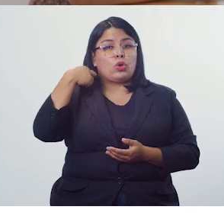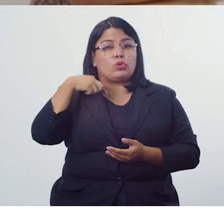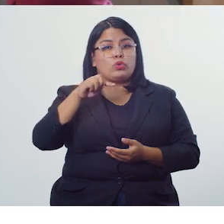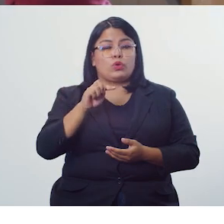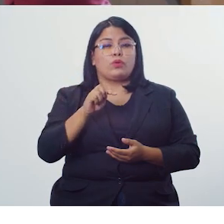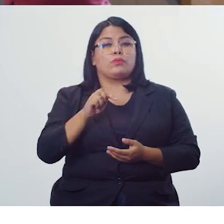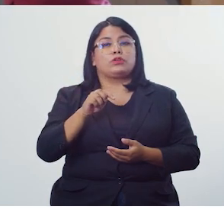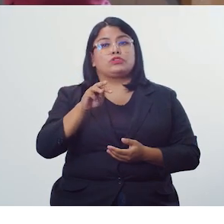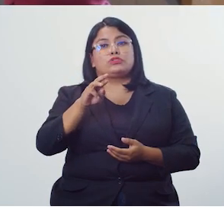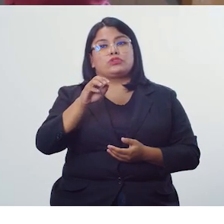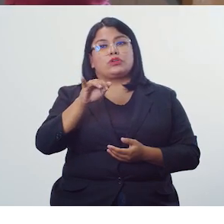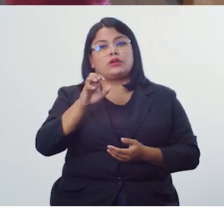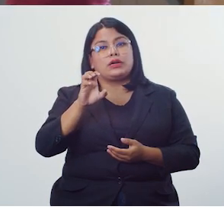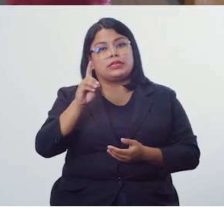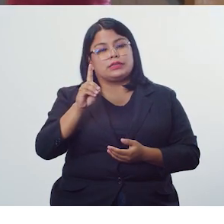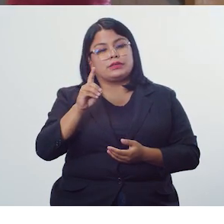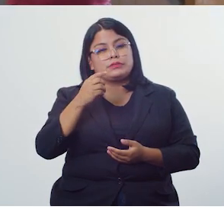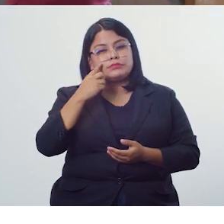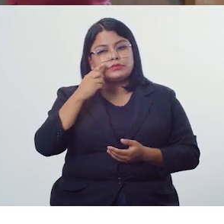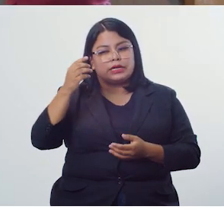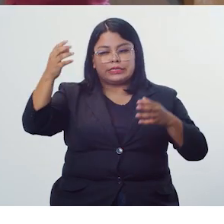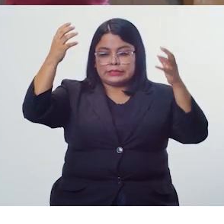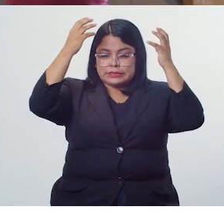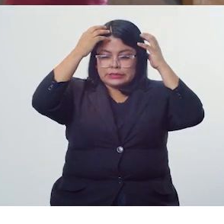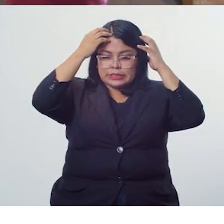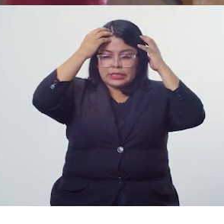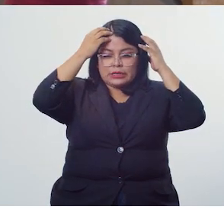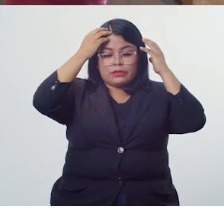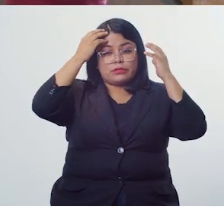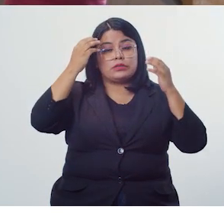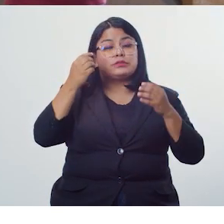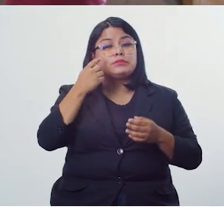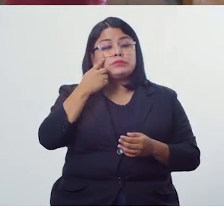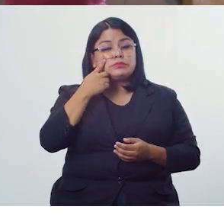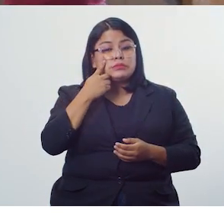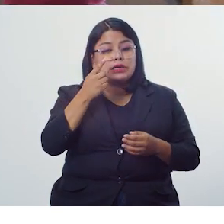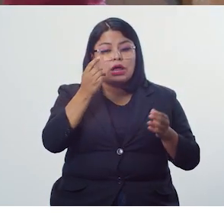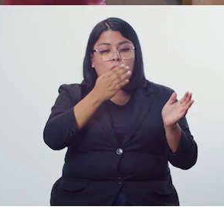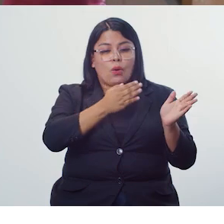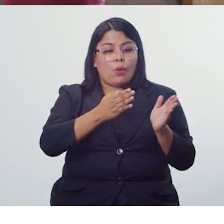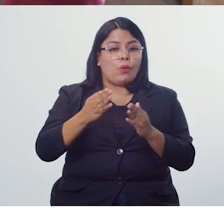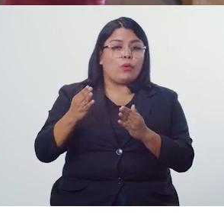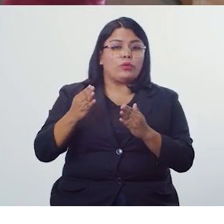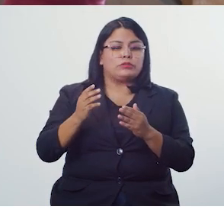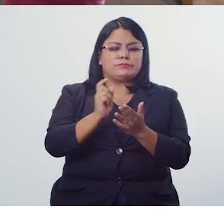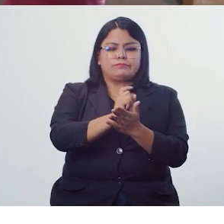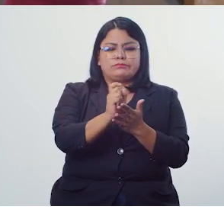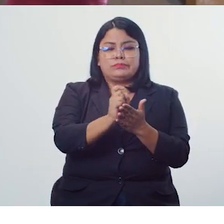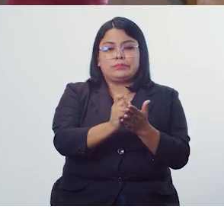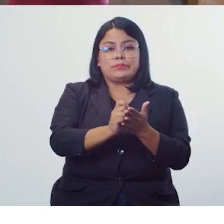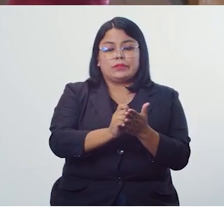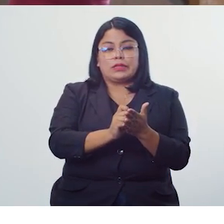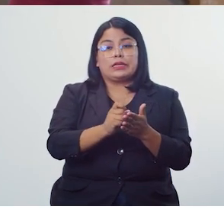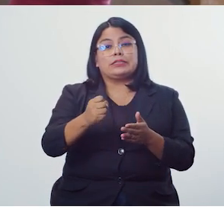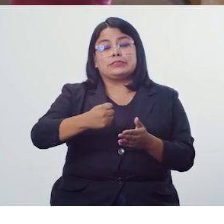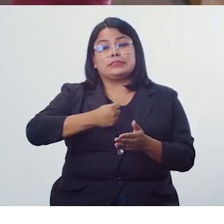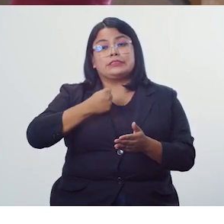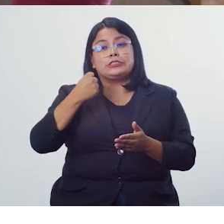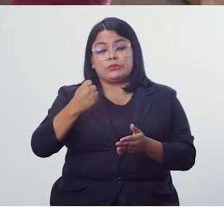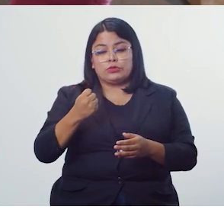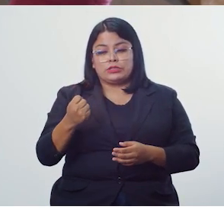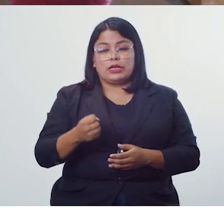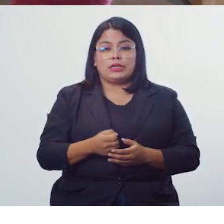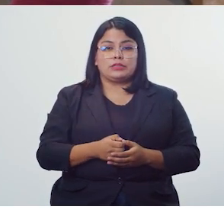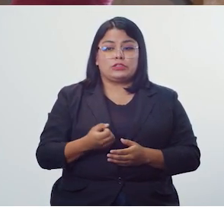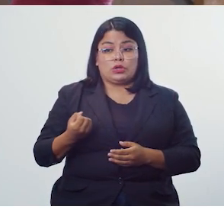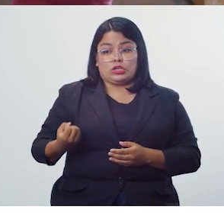Kessler muestra que el cerebro humano está diseñado para detectar patrones y en lo que respecta a la escritura, es indispensable